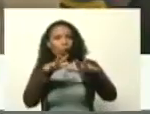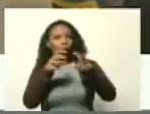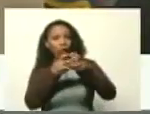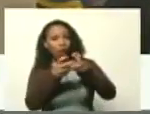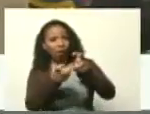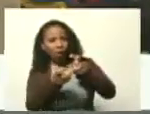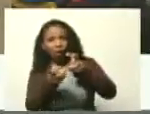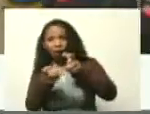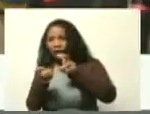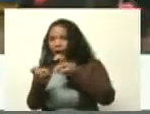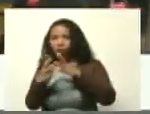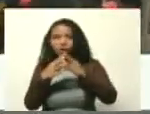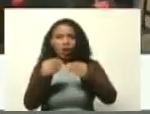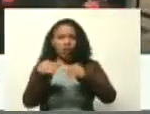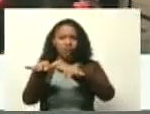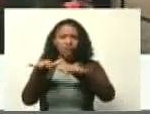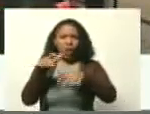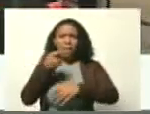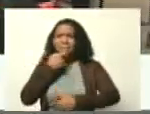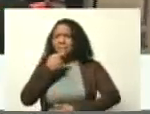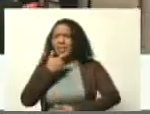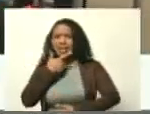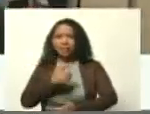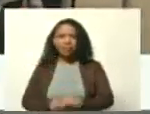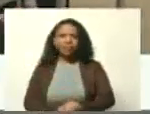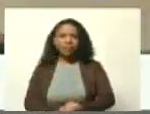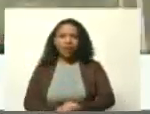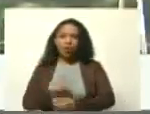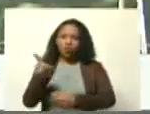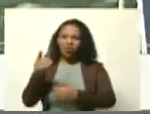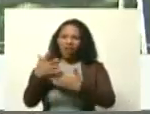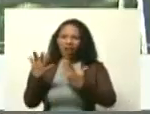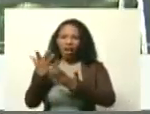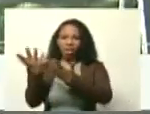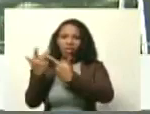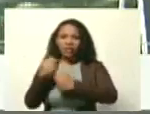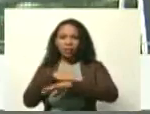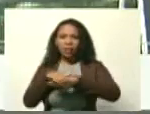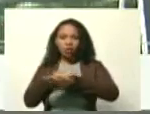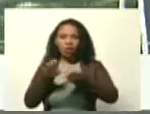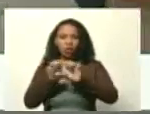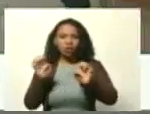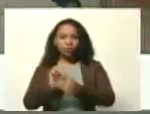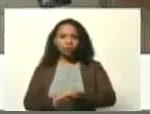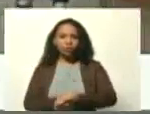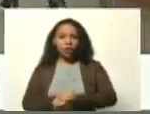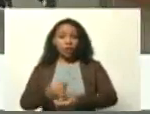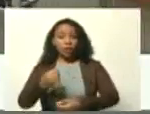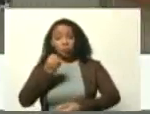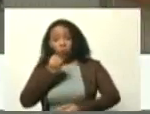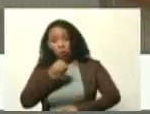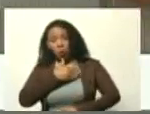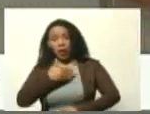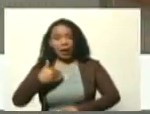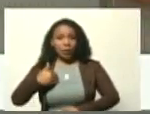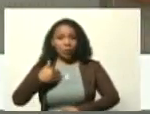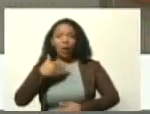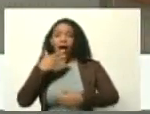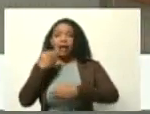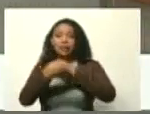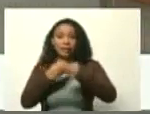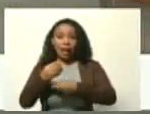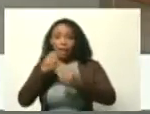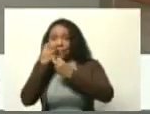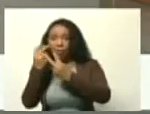está? Bella, ¿qué nos dices tú, Yelixe? Bueno, en primer lugar, querida vicepresidenta, darle la más calurosa bienvenida